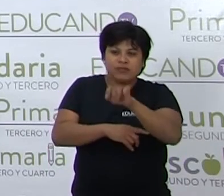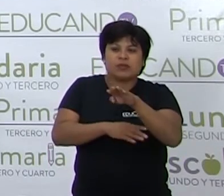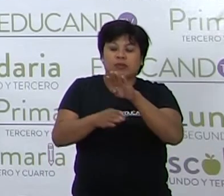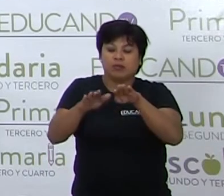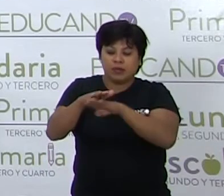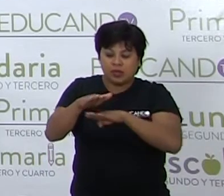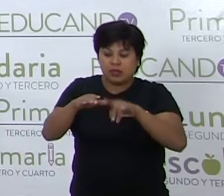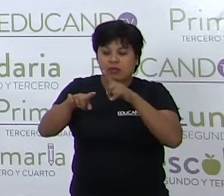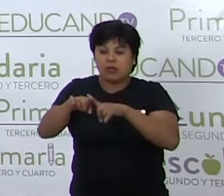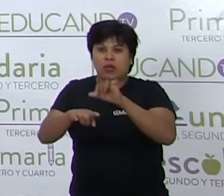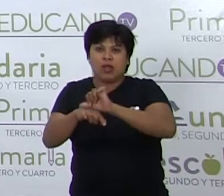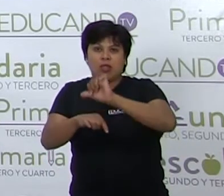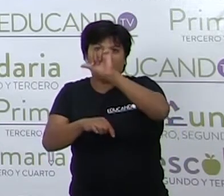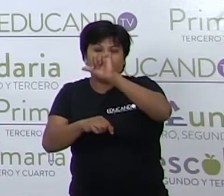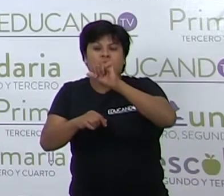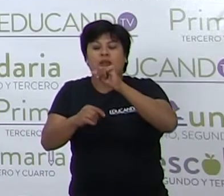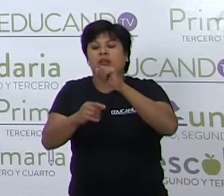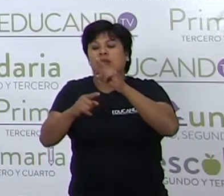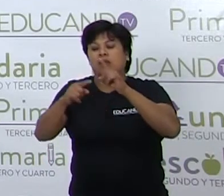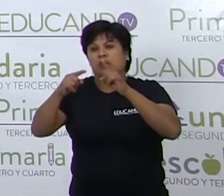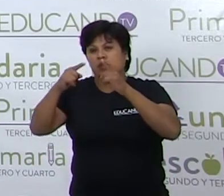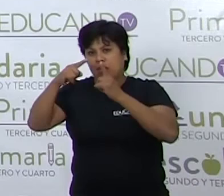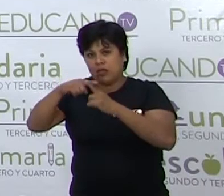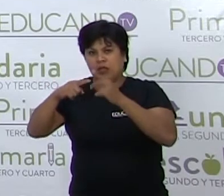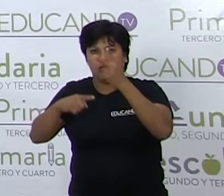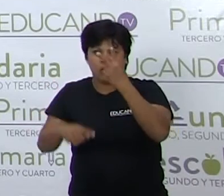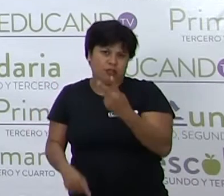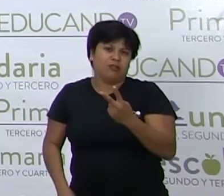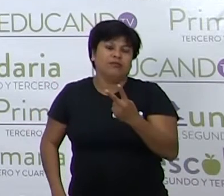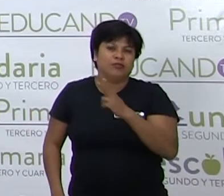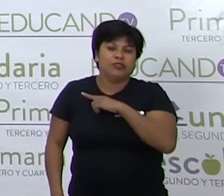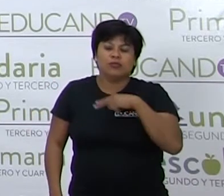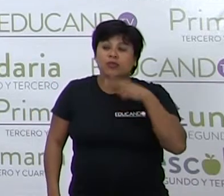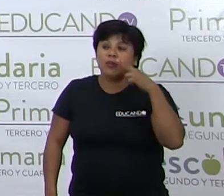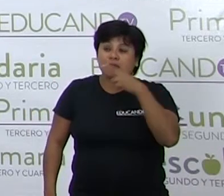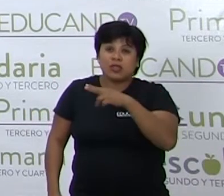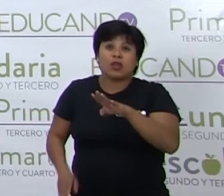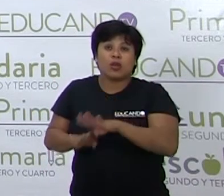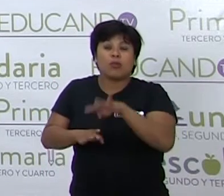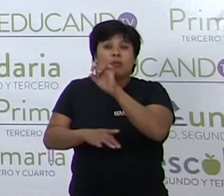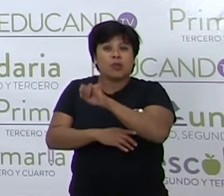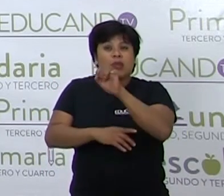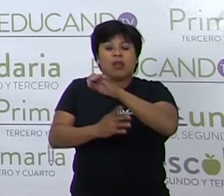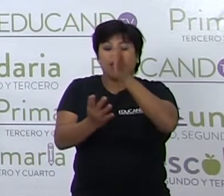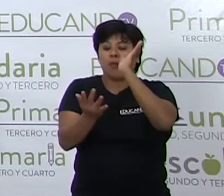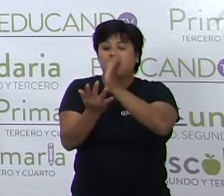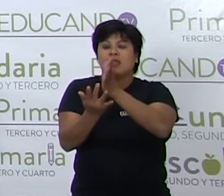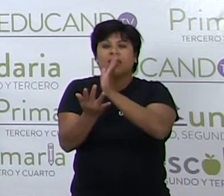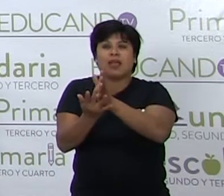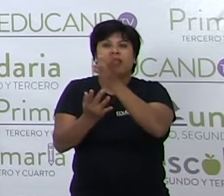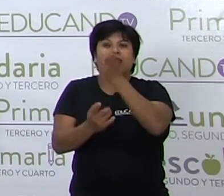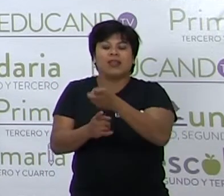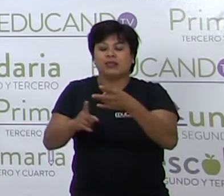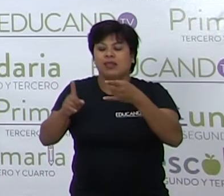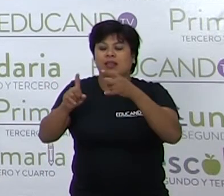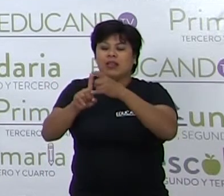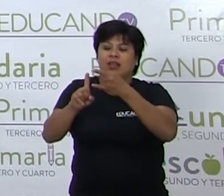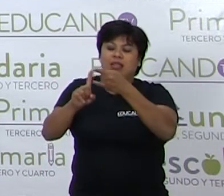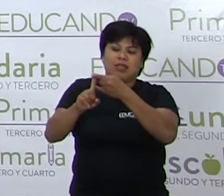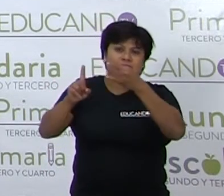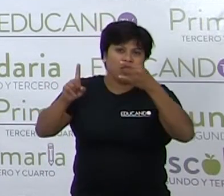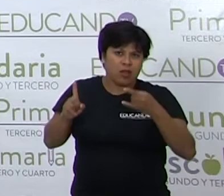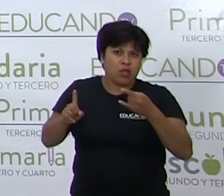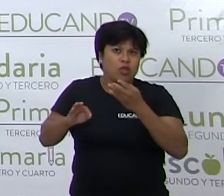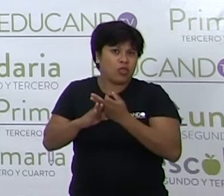altura sobre 2 no es el caso de profundizarla pero ya pudimos ver de manera gráfica que es la mitad del rectángulo por lo tanto corresponde